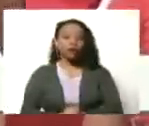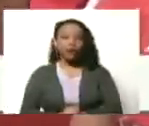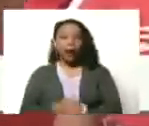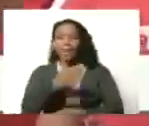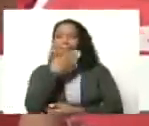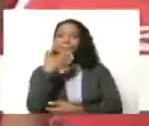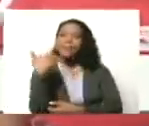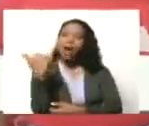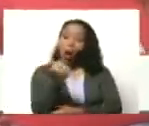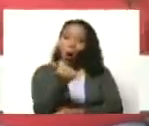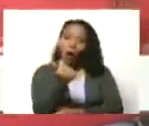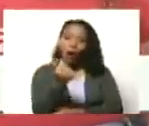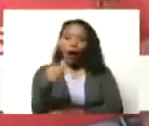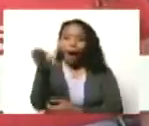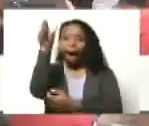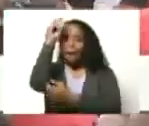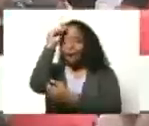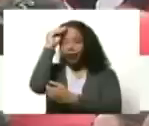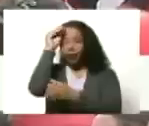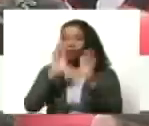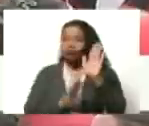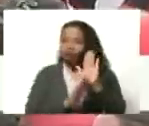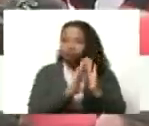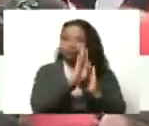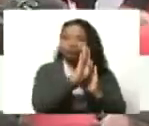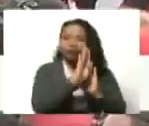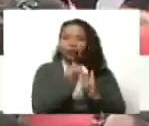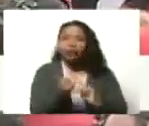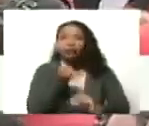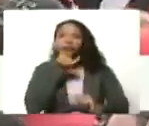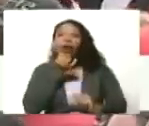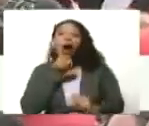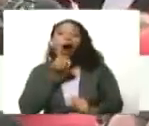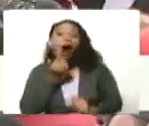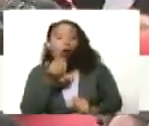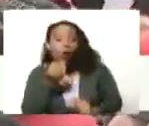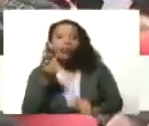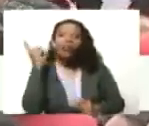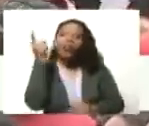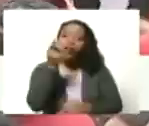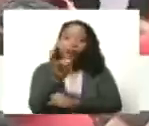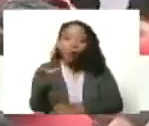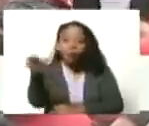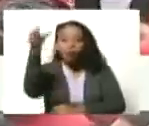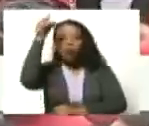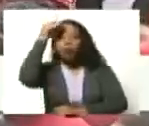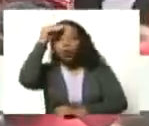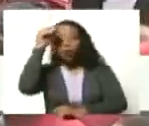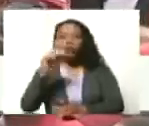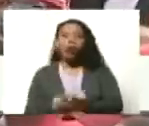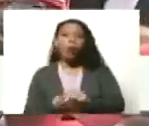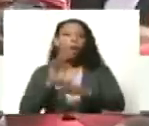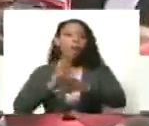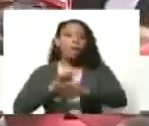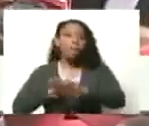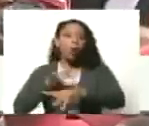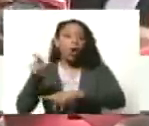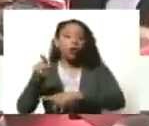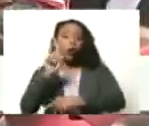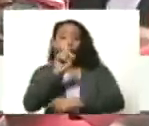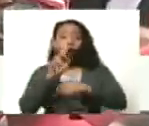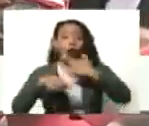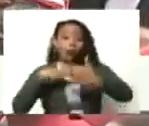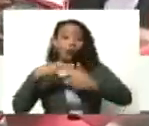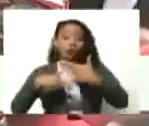mejor aprender. De las equivocaciones debemos aprender. Por eso es una revolución,